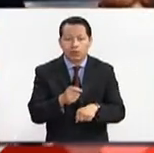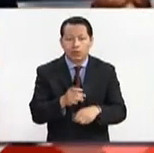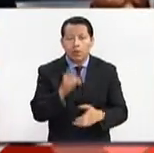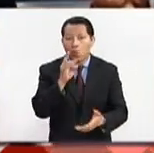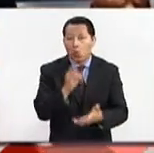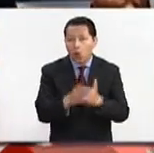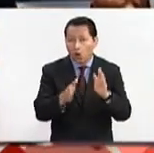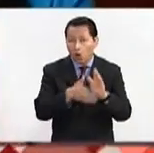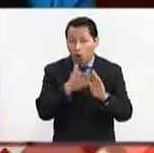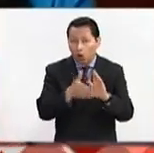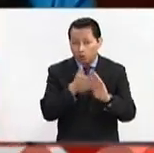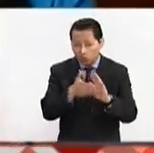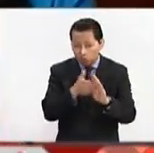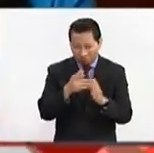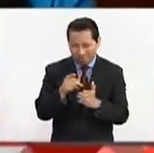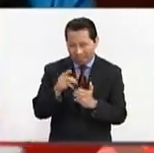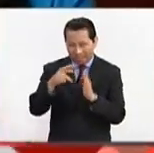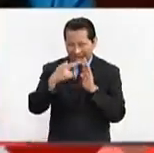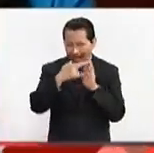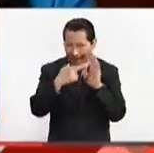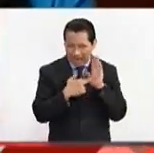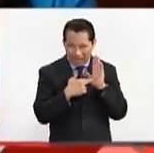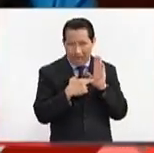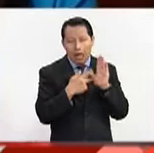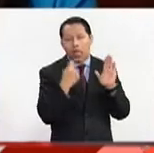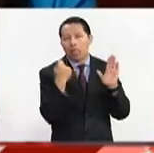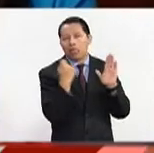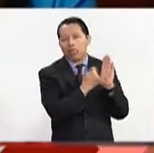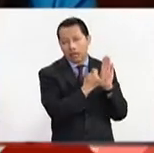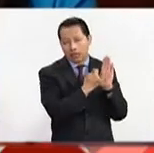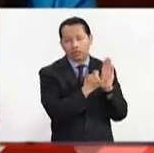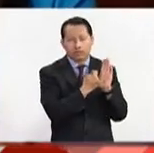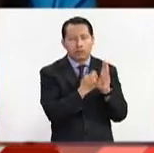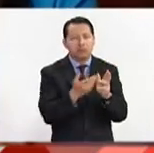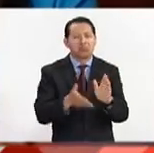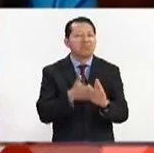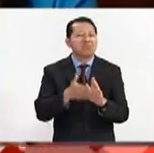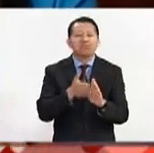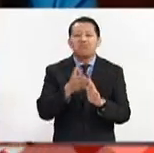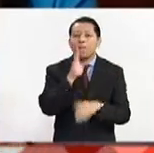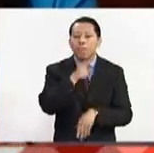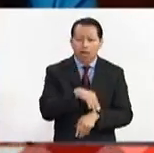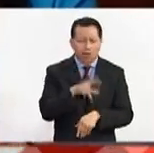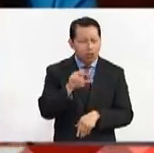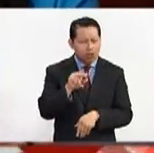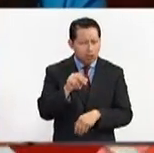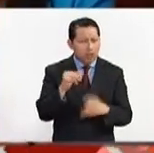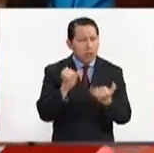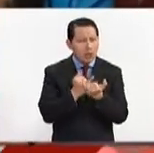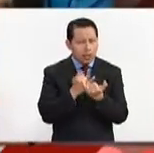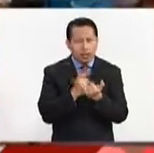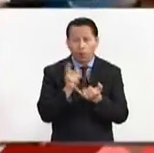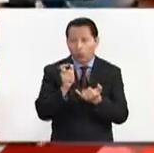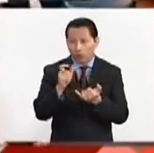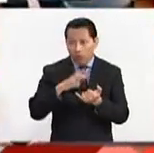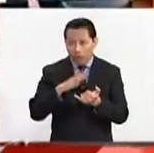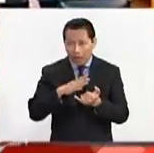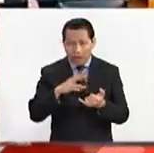construyan sin cumplir con las especificaciones que requiere una zona como esta, sino también a quienes den ese tipo de